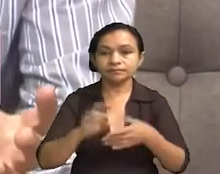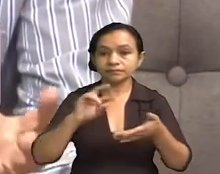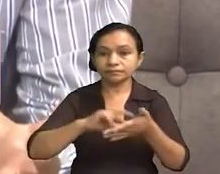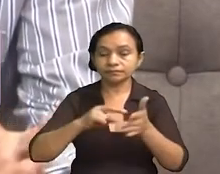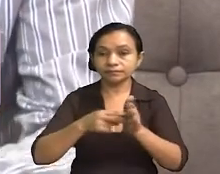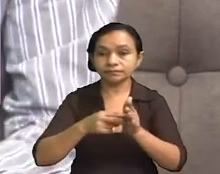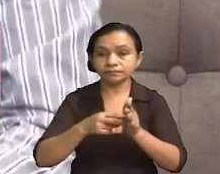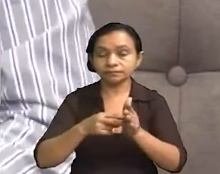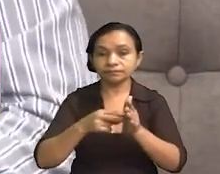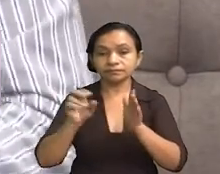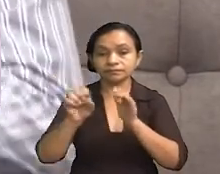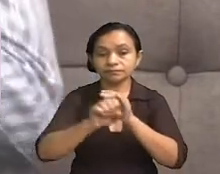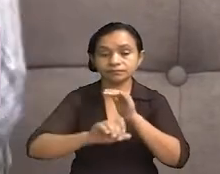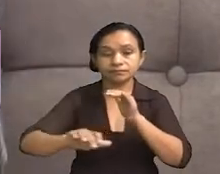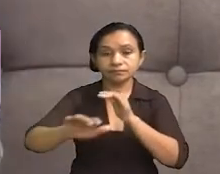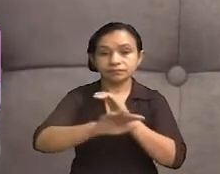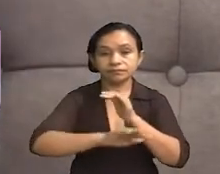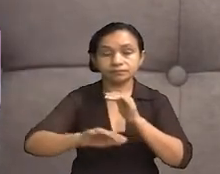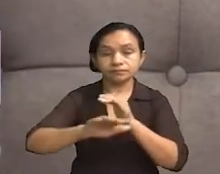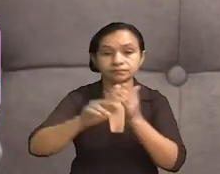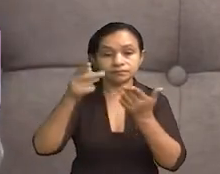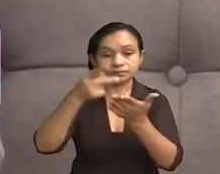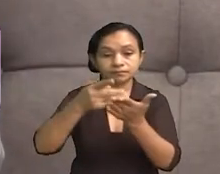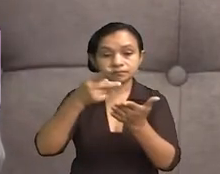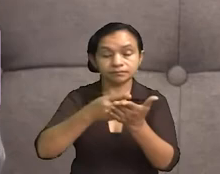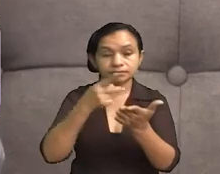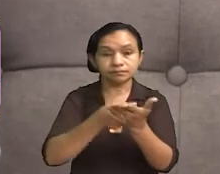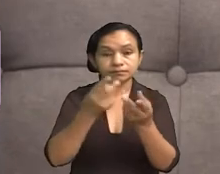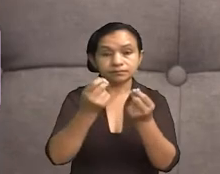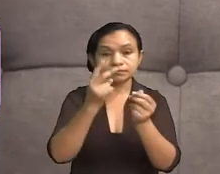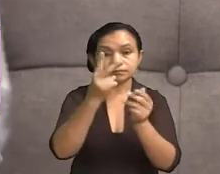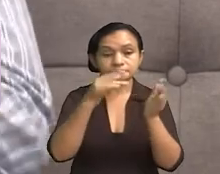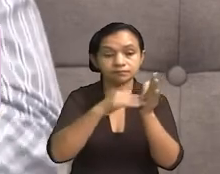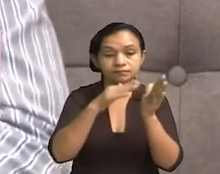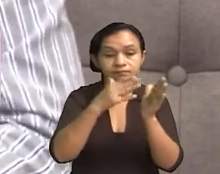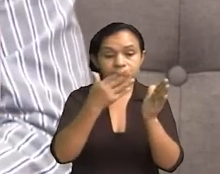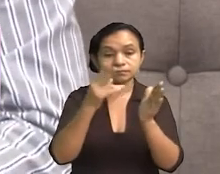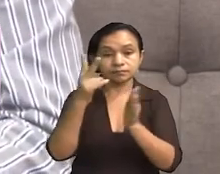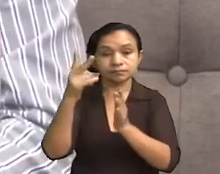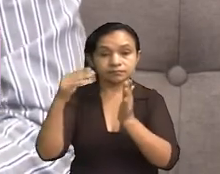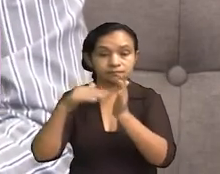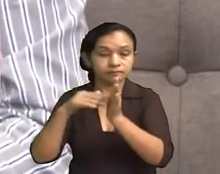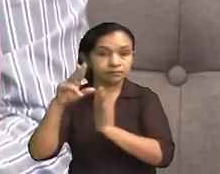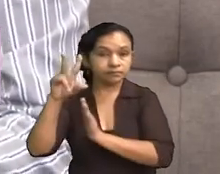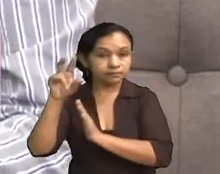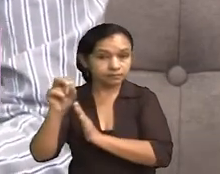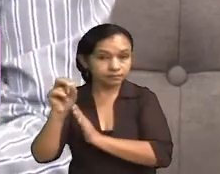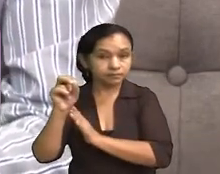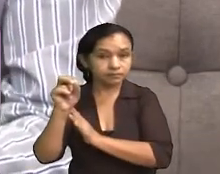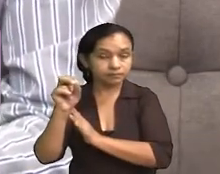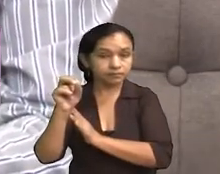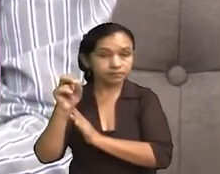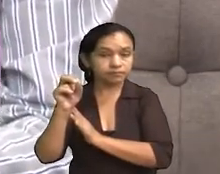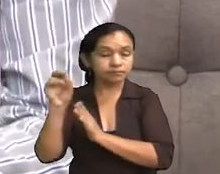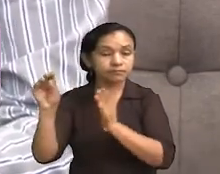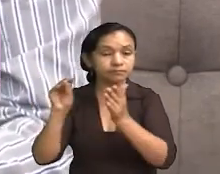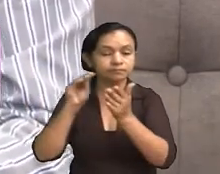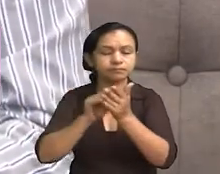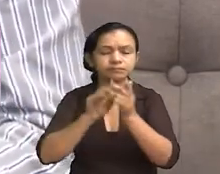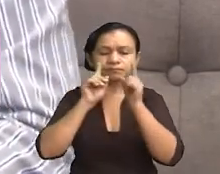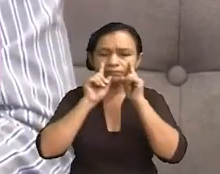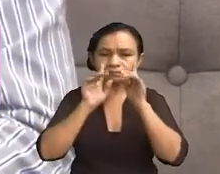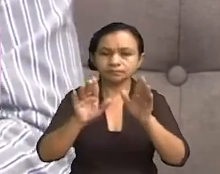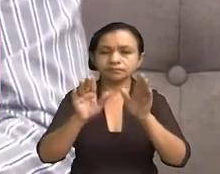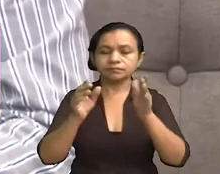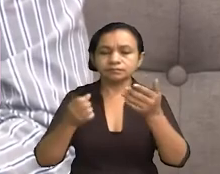en lo que es esta parte social, en el presupuesto tanto del 2019 como del 2020, venimos asegurando